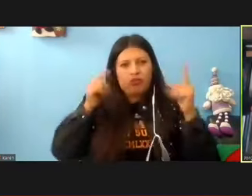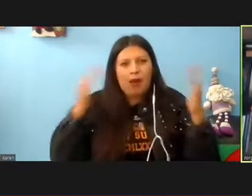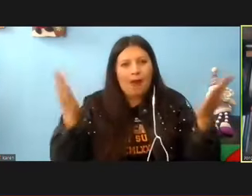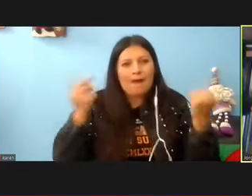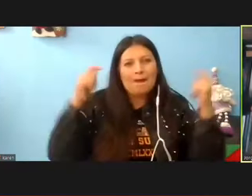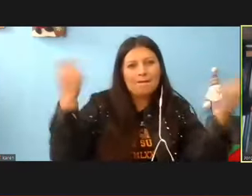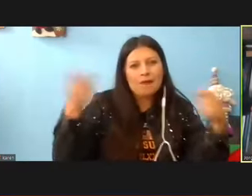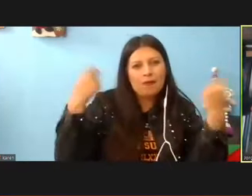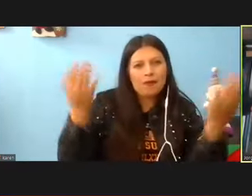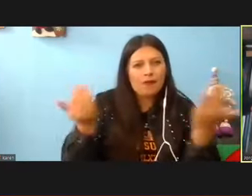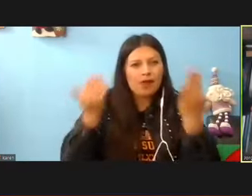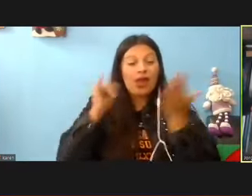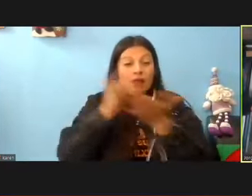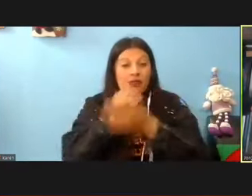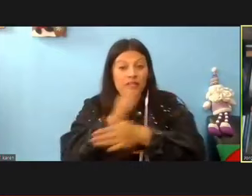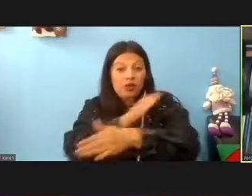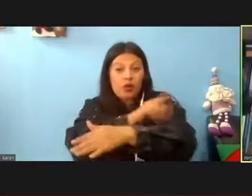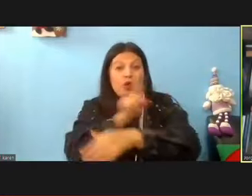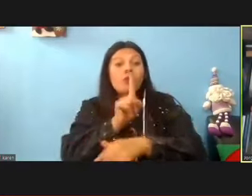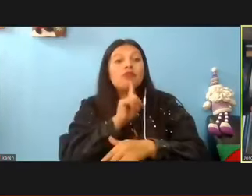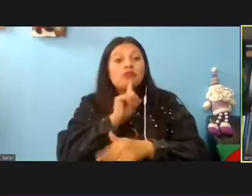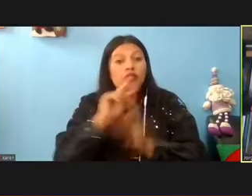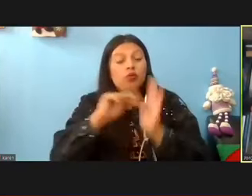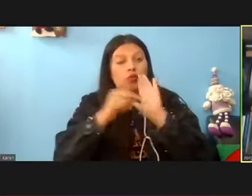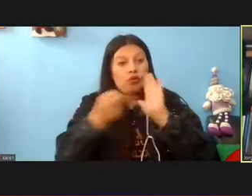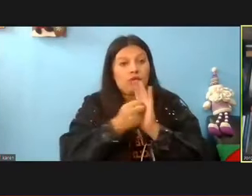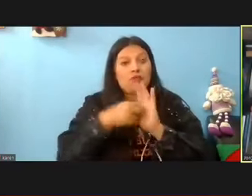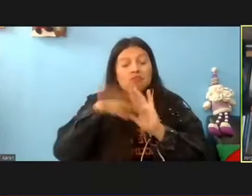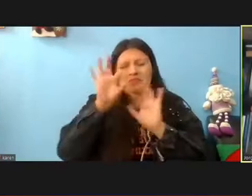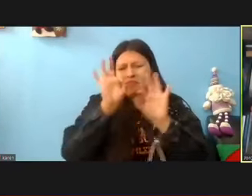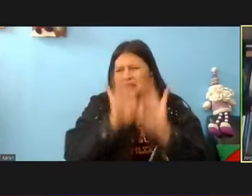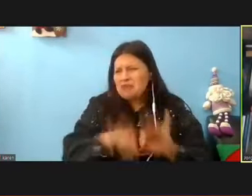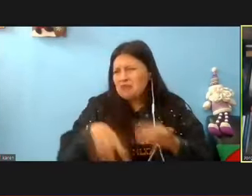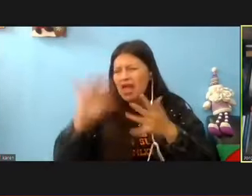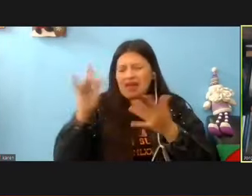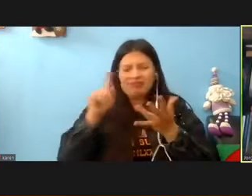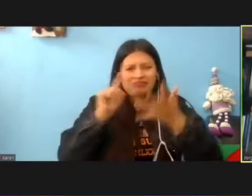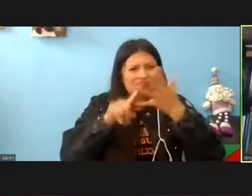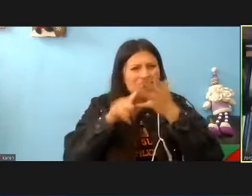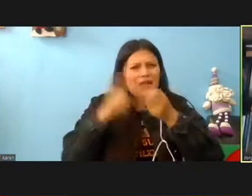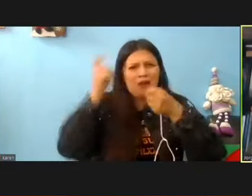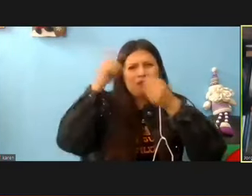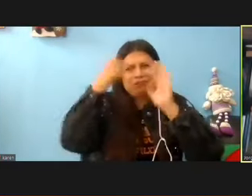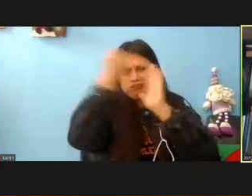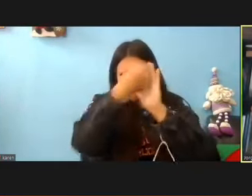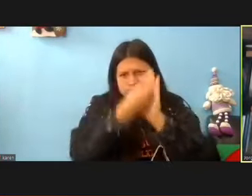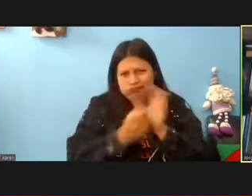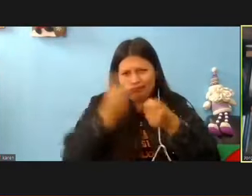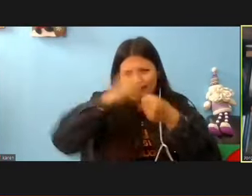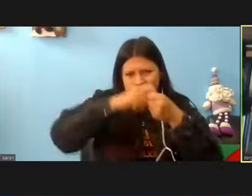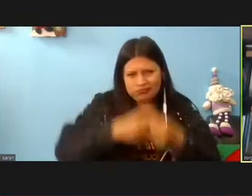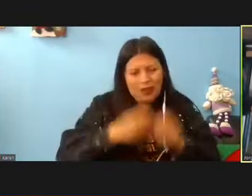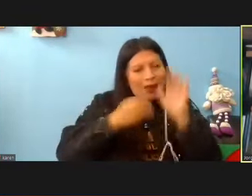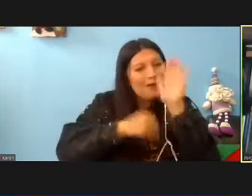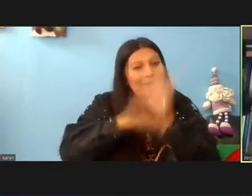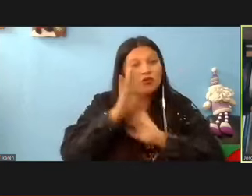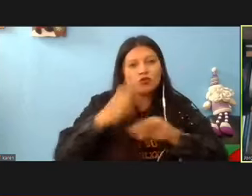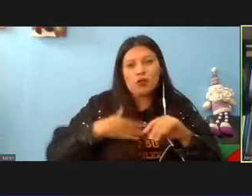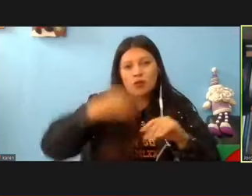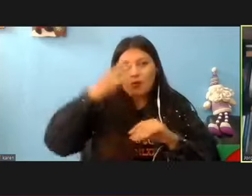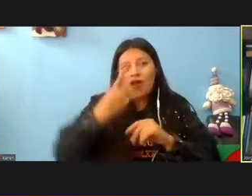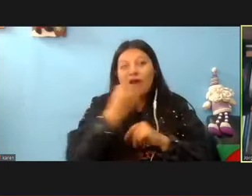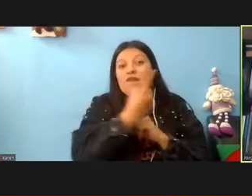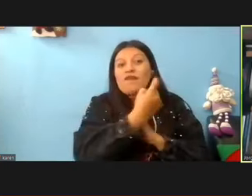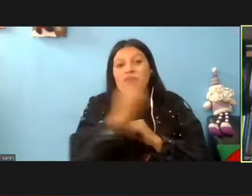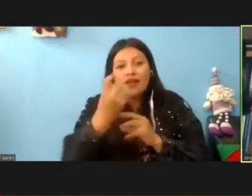mencionaban ustedes anteriormente, se trató de uno de los ejes que más tuvo inscripciones. Estoy segurísimo de que faltan todavía